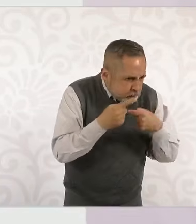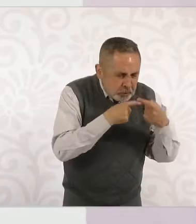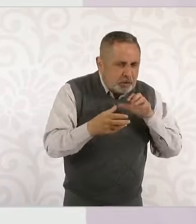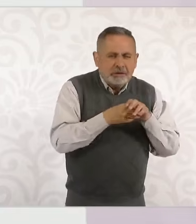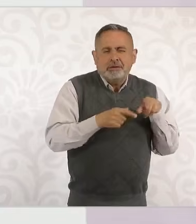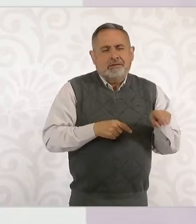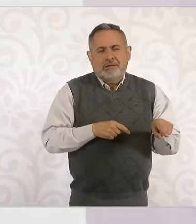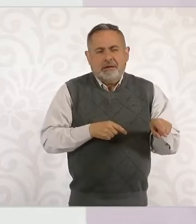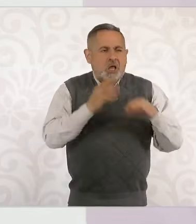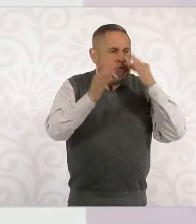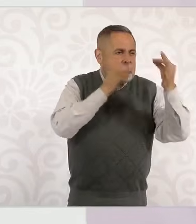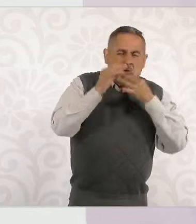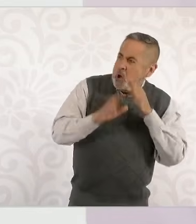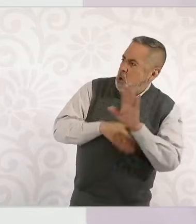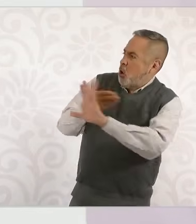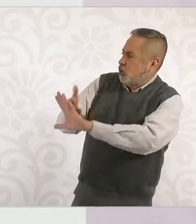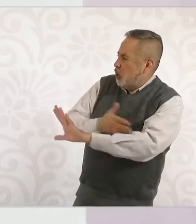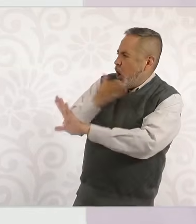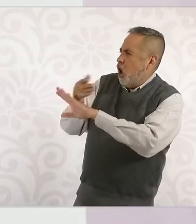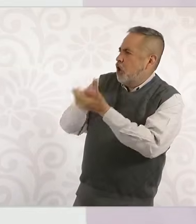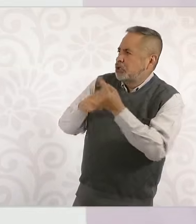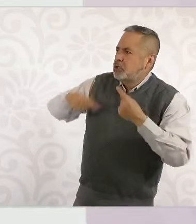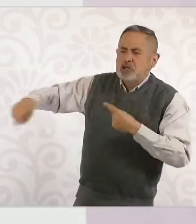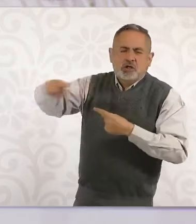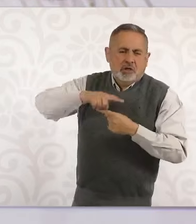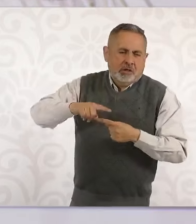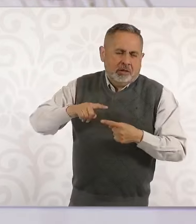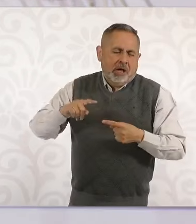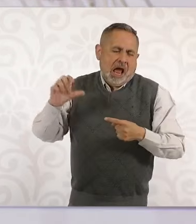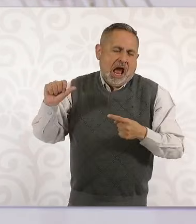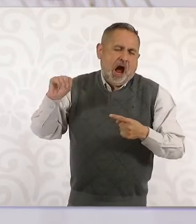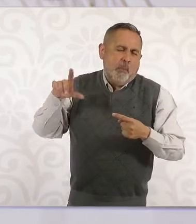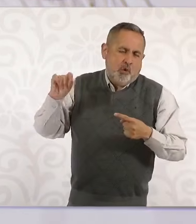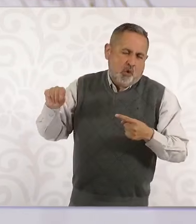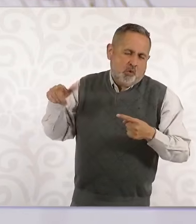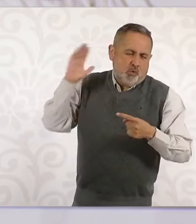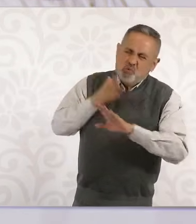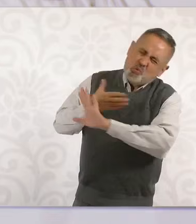pues una serie de campañas en contra de entonces Andrés Manuel López Obrador.